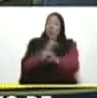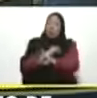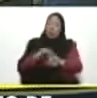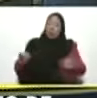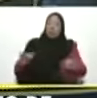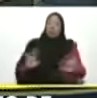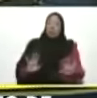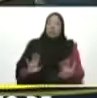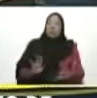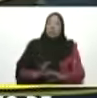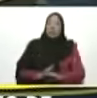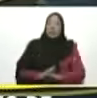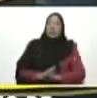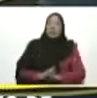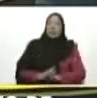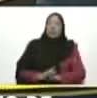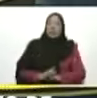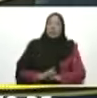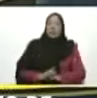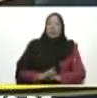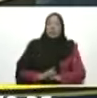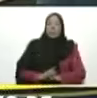independiente.